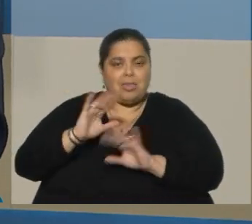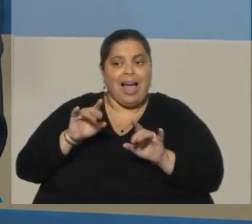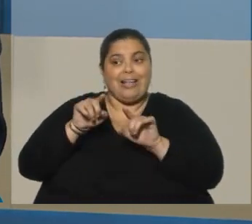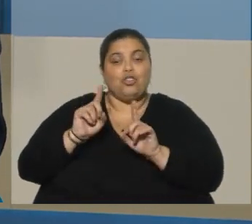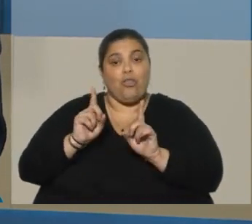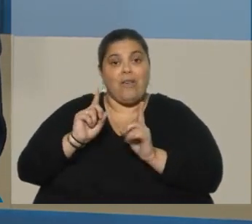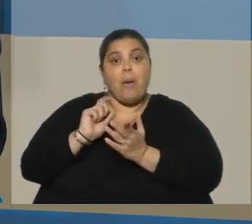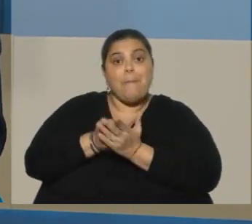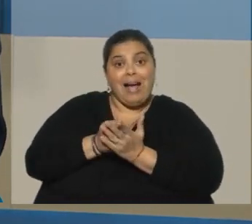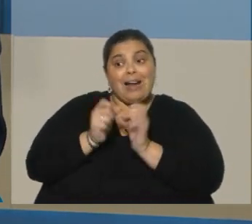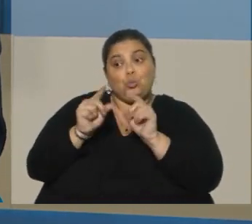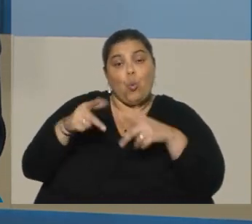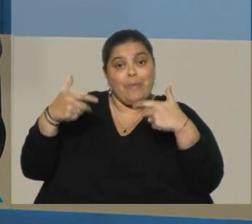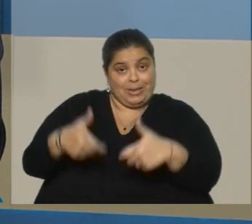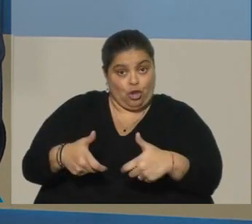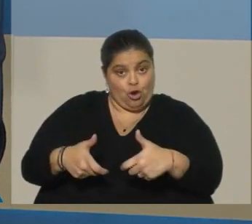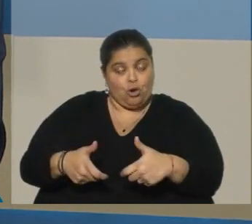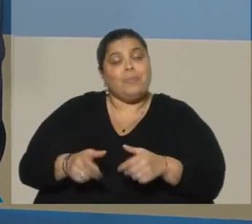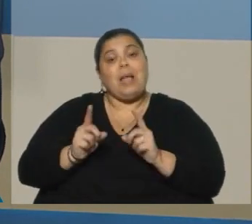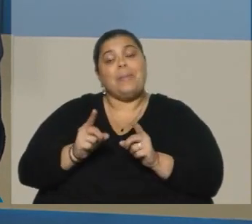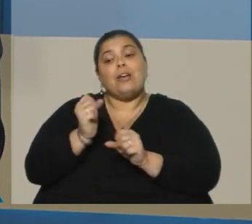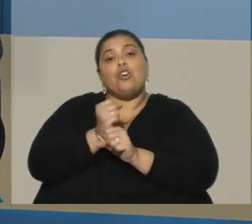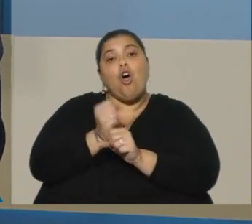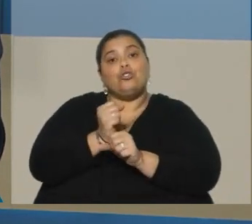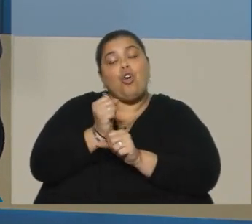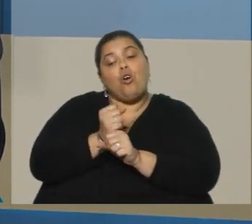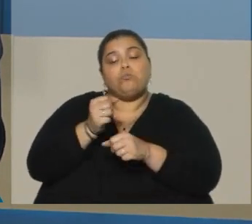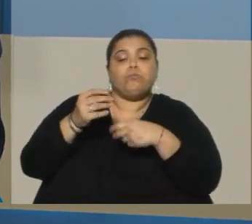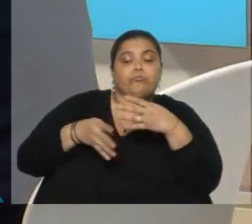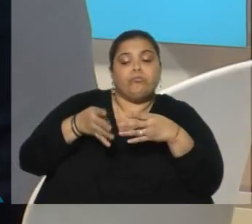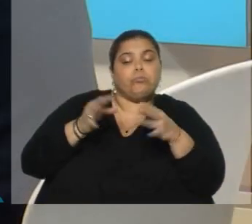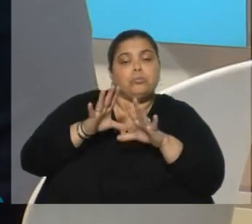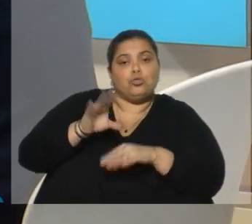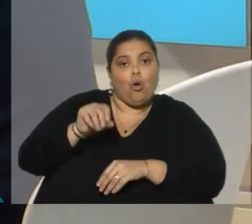la empresa tiene el costo operativo de la operación. Sí. El